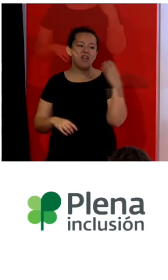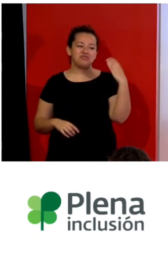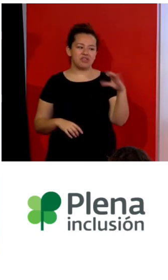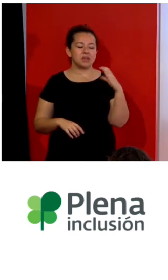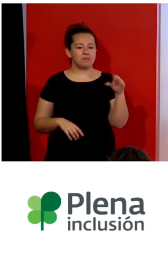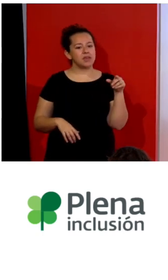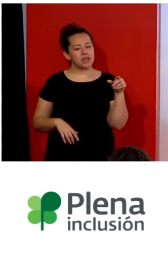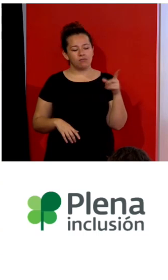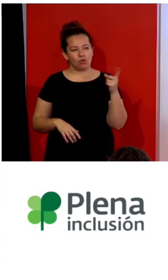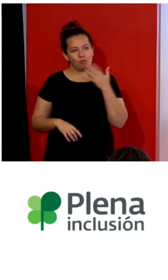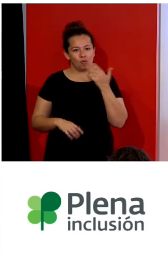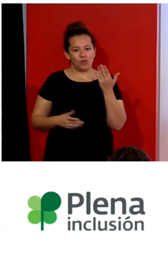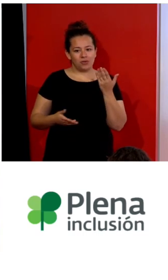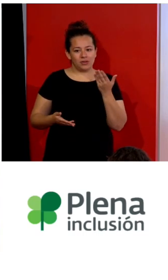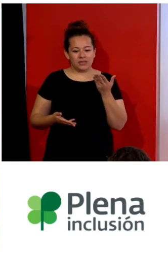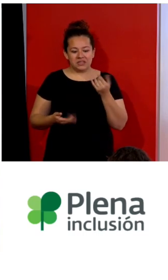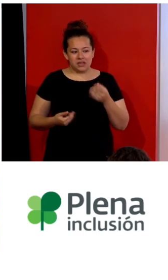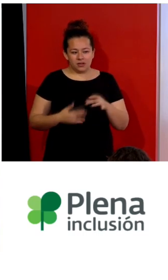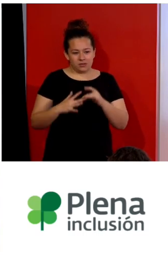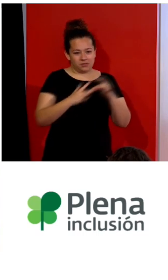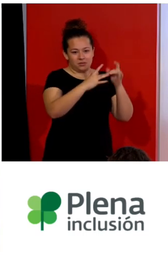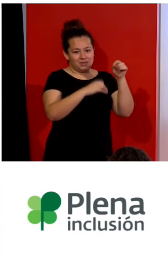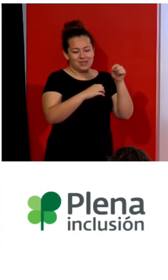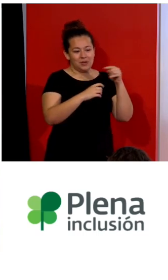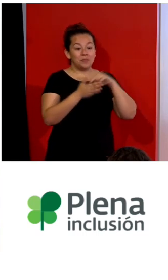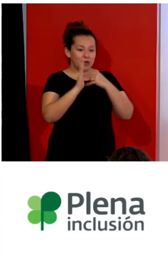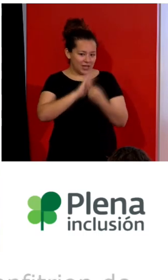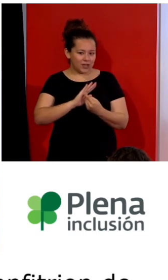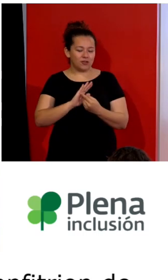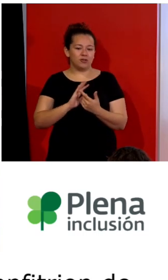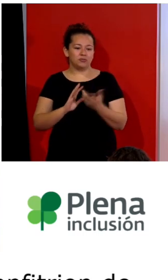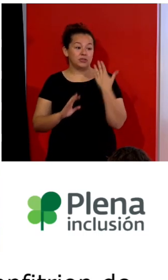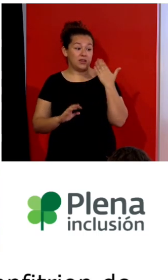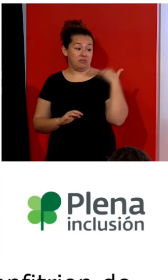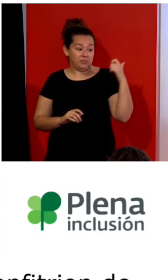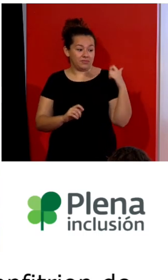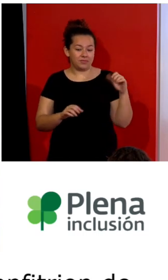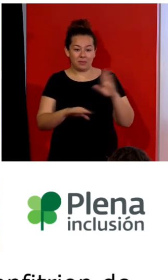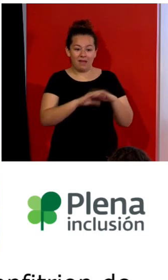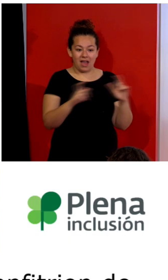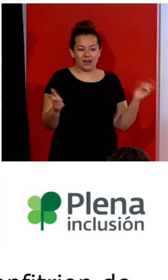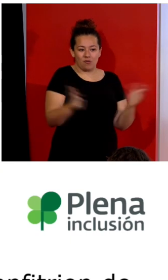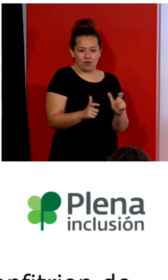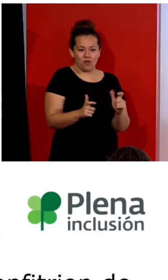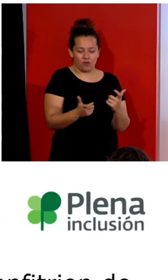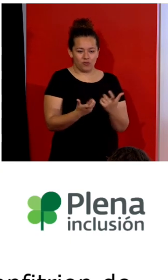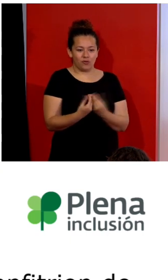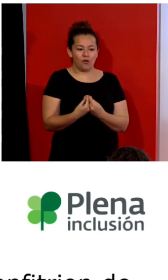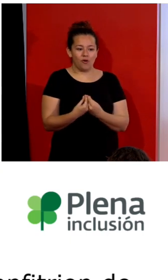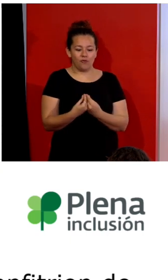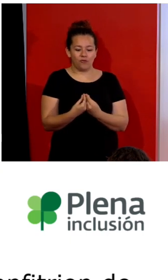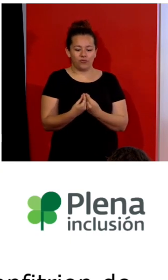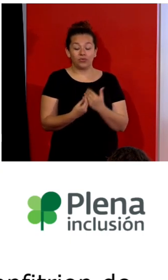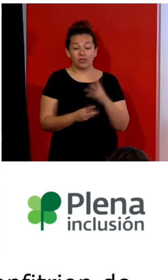como el anfitrión de este proyecto, ¿no? Y nos convocó a una reunión con